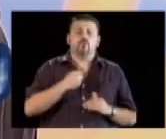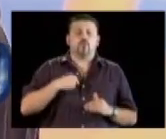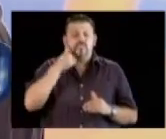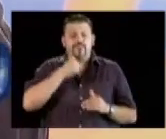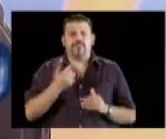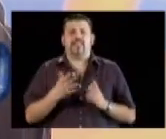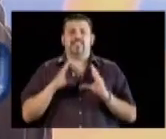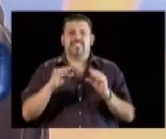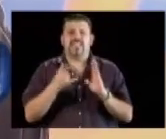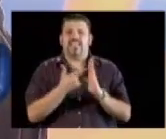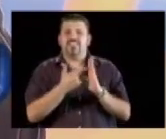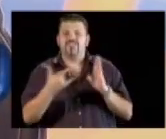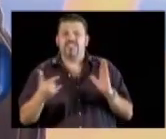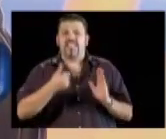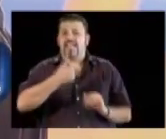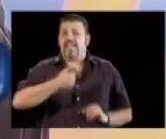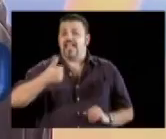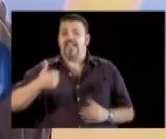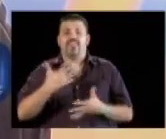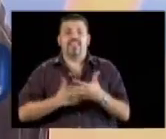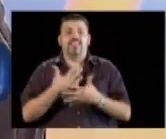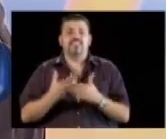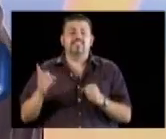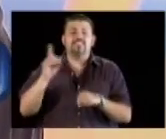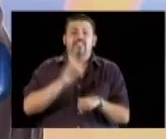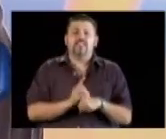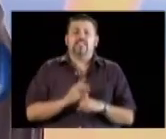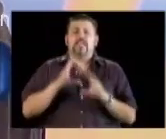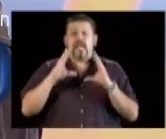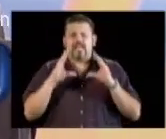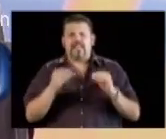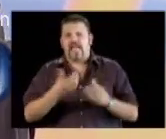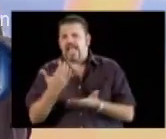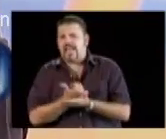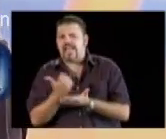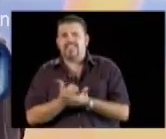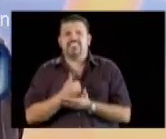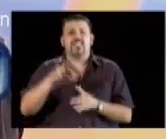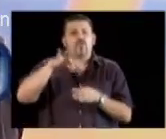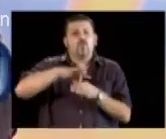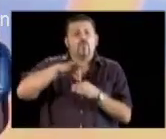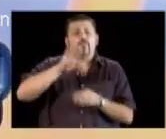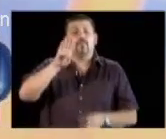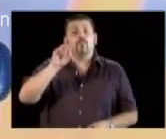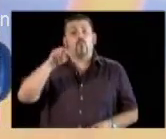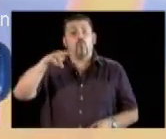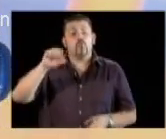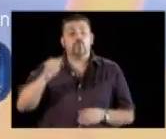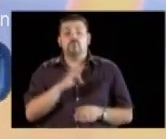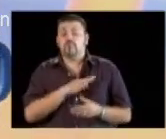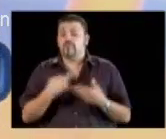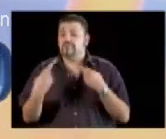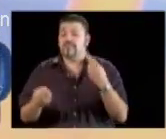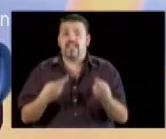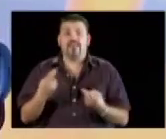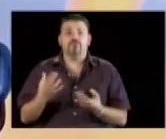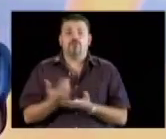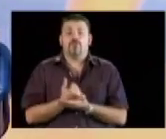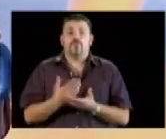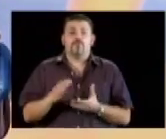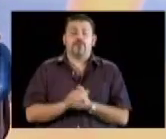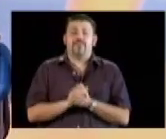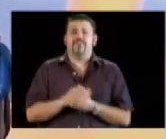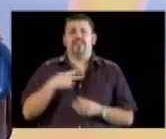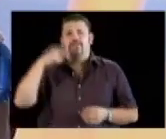15 días, cómo poder cobrar ese cheque, a ganarse los bonos, cómo pueden ganarse todos los bonos que acabamos de anunciar y los que sigan,